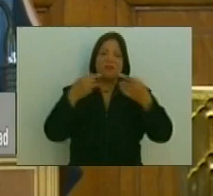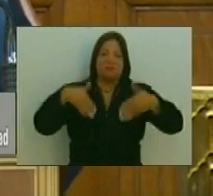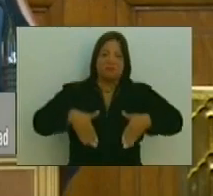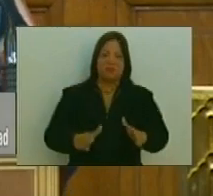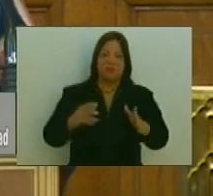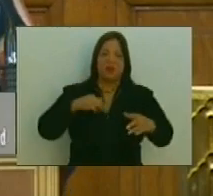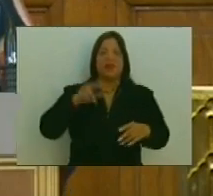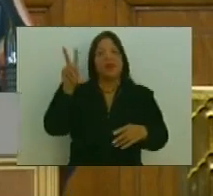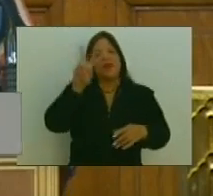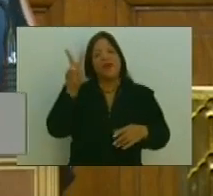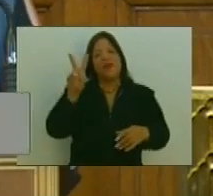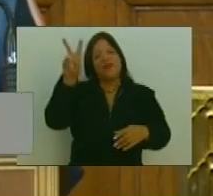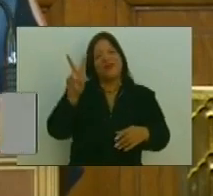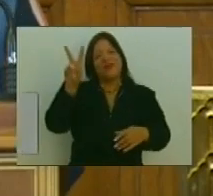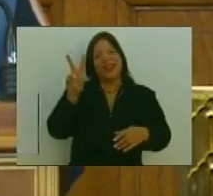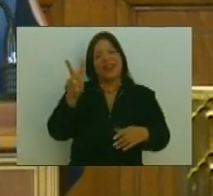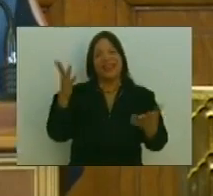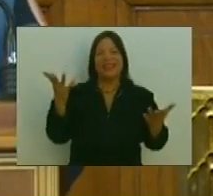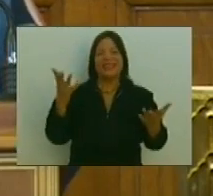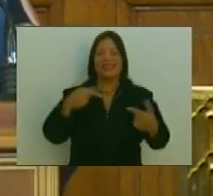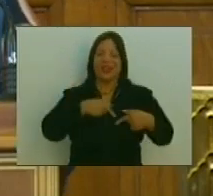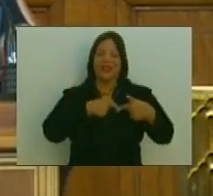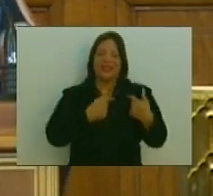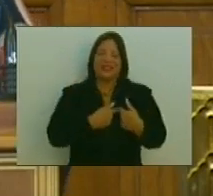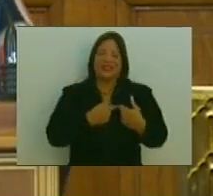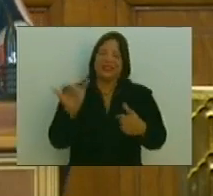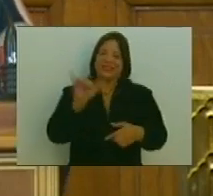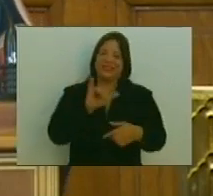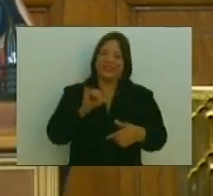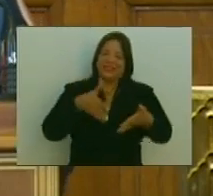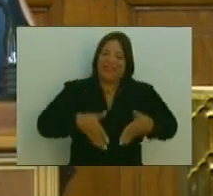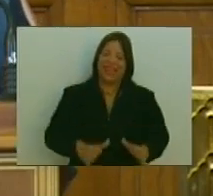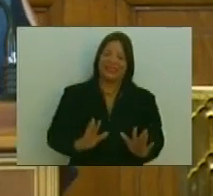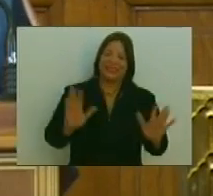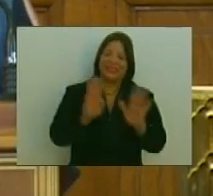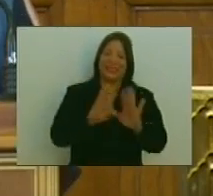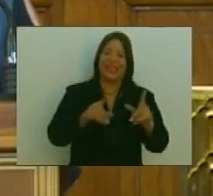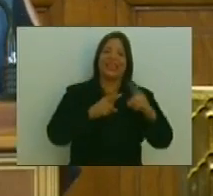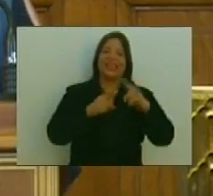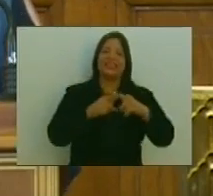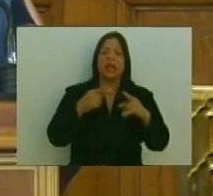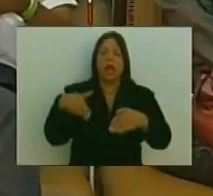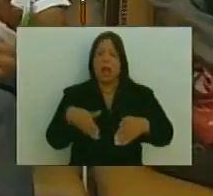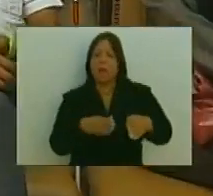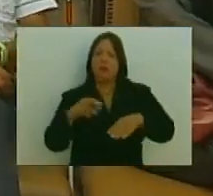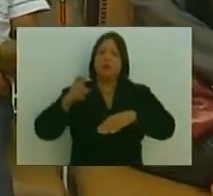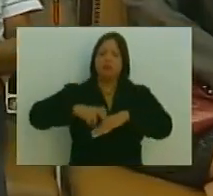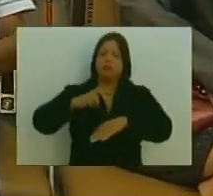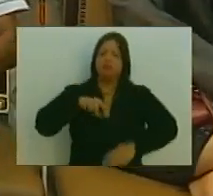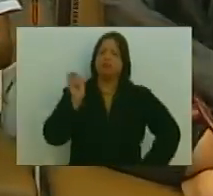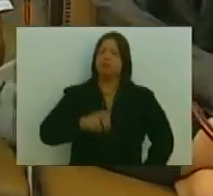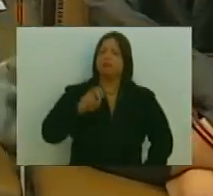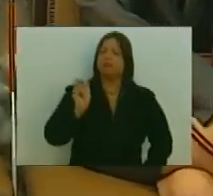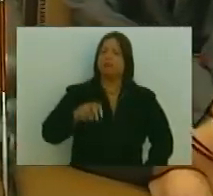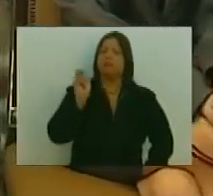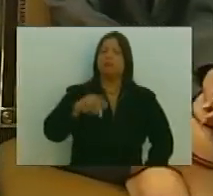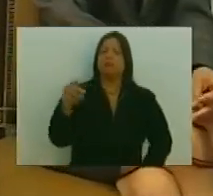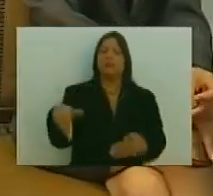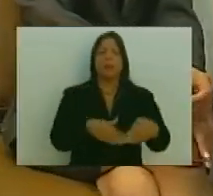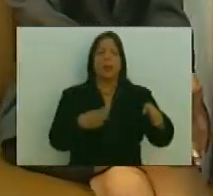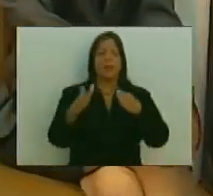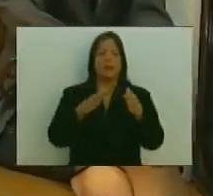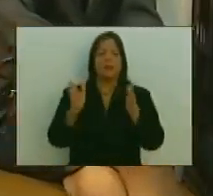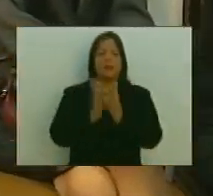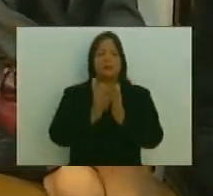de corazón. Y bueno, he recorrido muchísimo camino. Y quiero decirle a mis queridos compañeros,